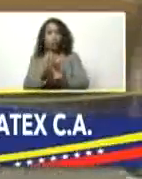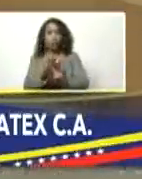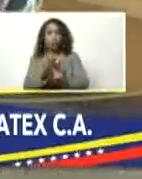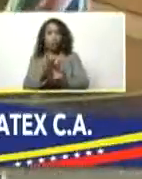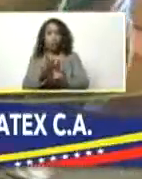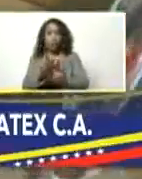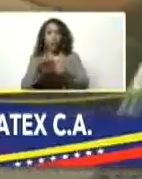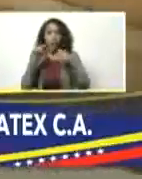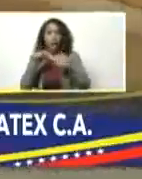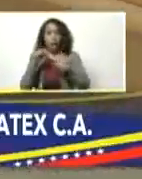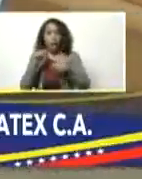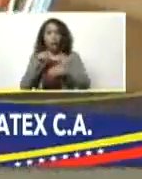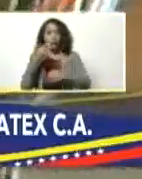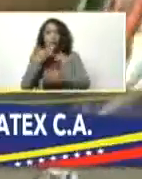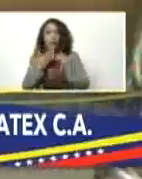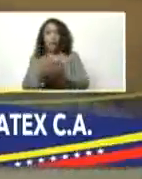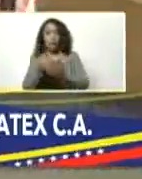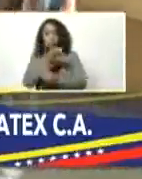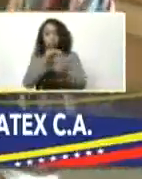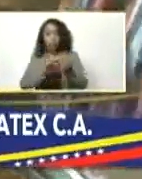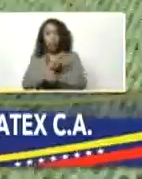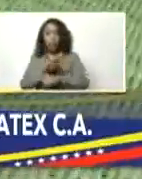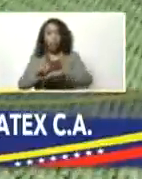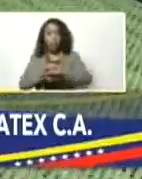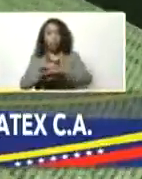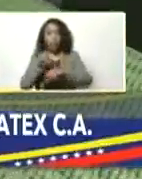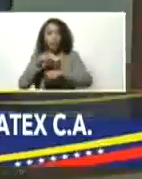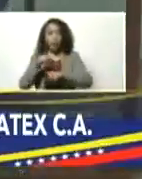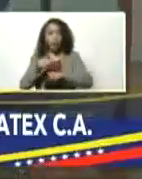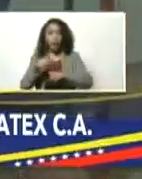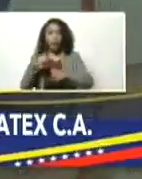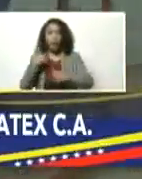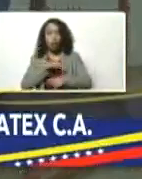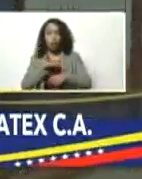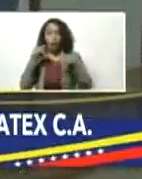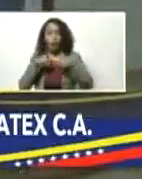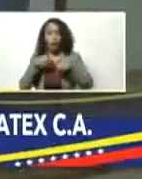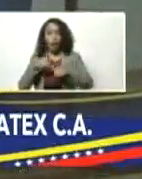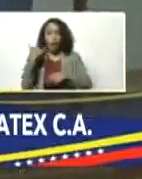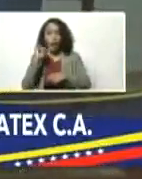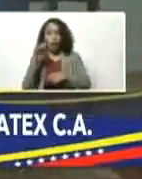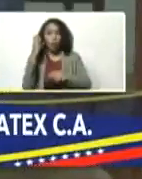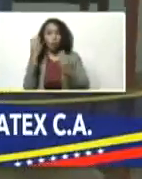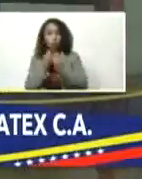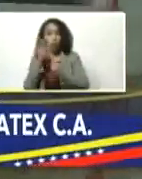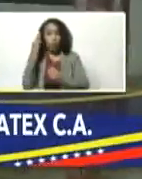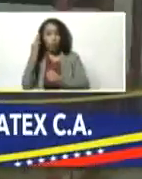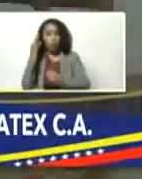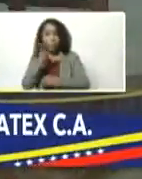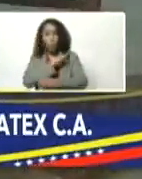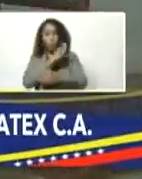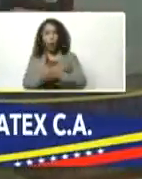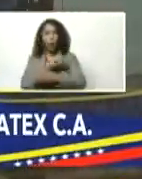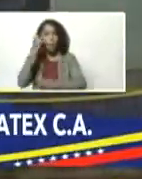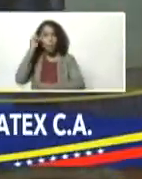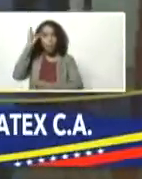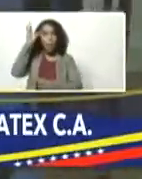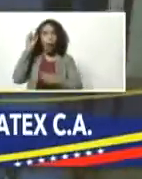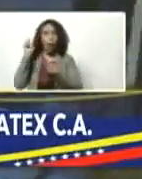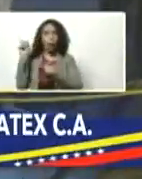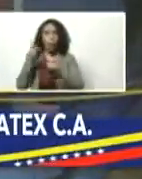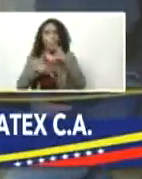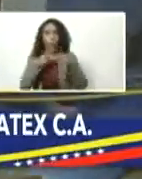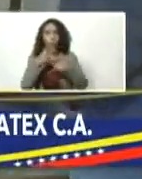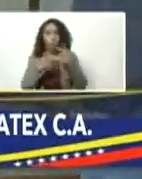es. Gracias, viceministro. Mire, presidente, vamos a tener el conversatorio con las mujeres, mujeres al poder. Pero fíjense, este es un